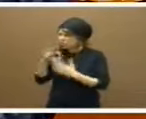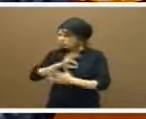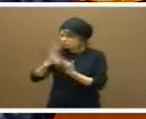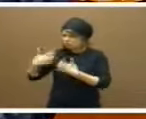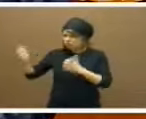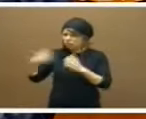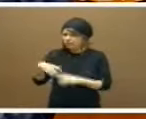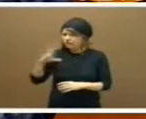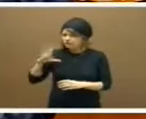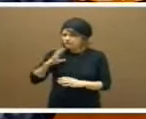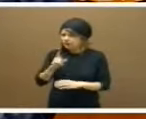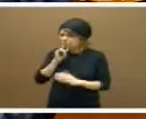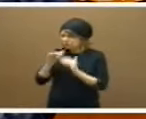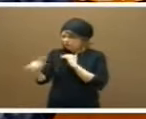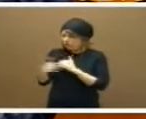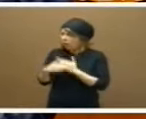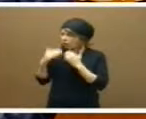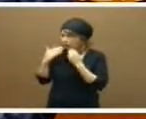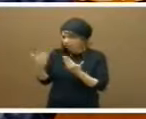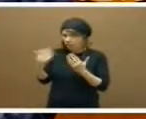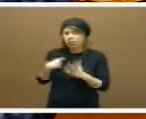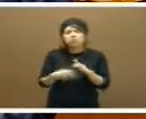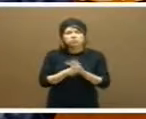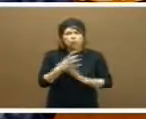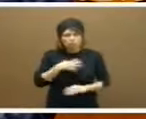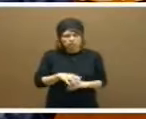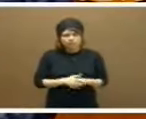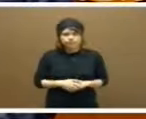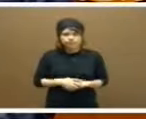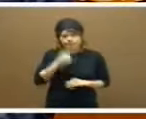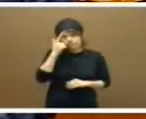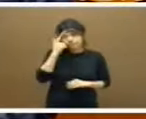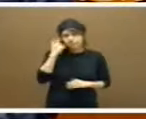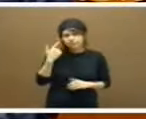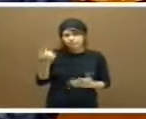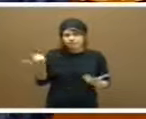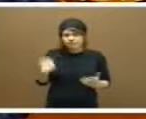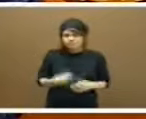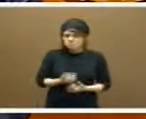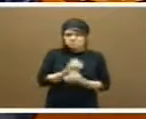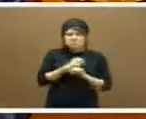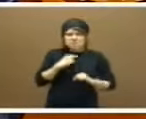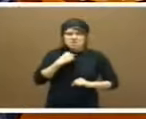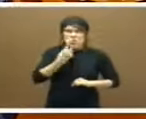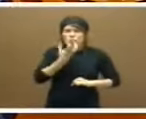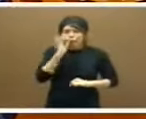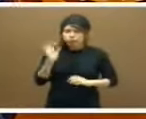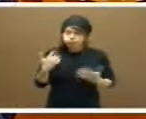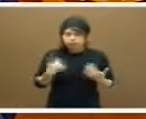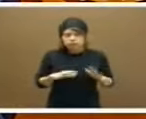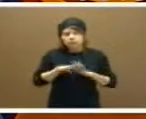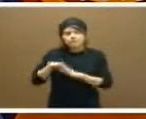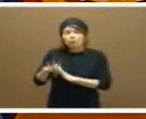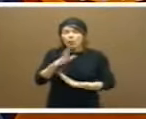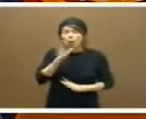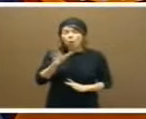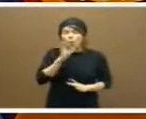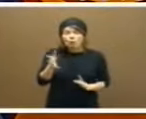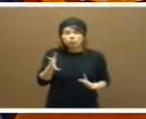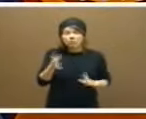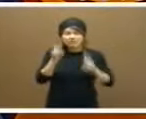señorías. Luego, silencio. Gracias. Puede continuar. Ya se me estaba haciendo imposible. Porque